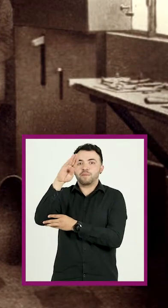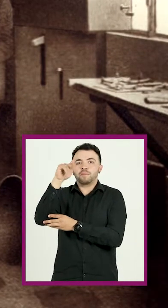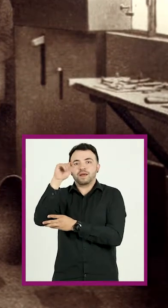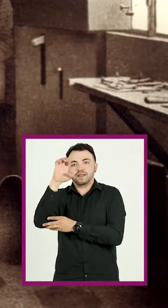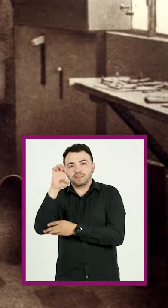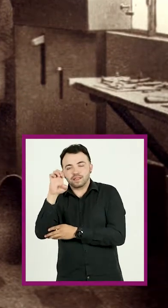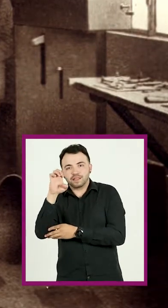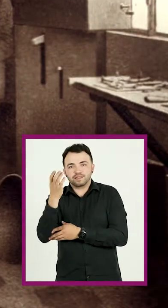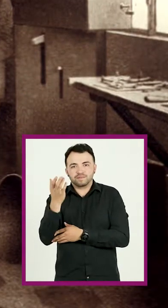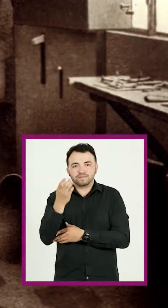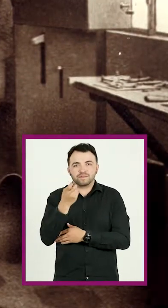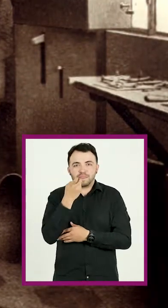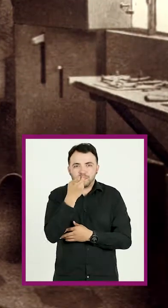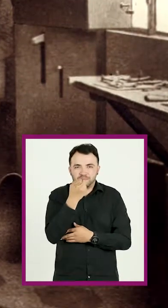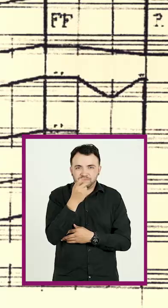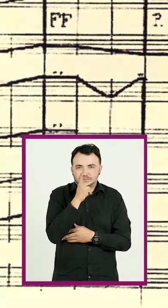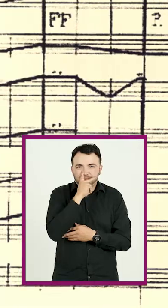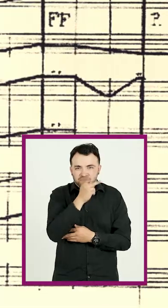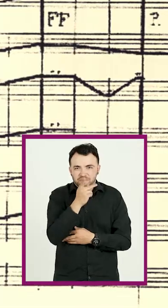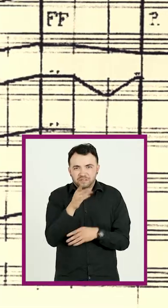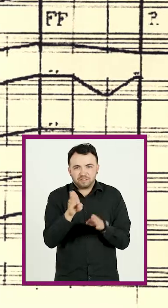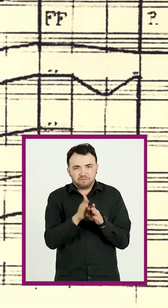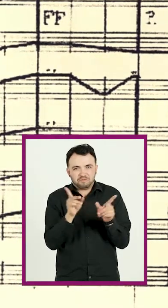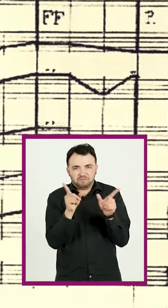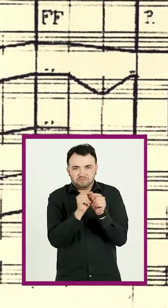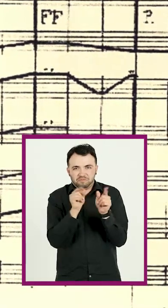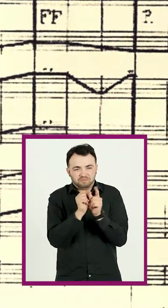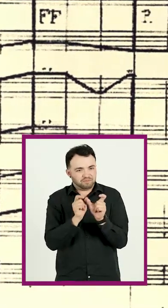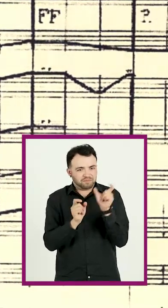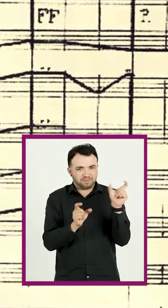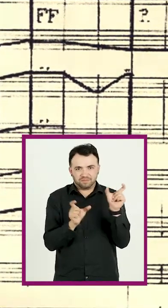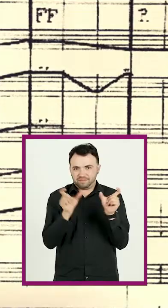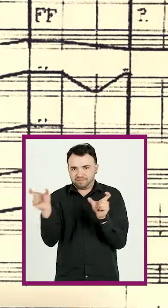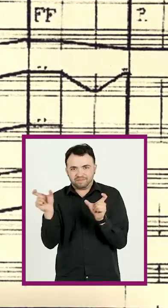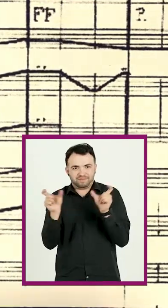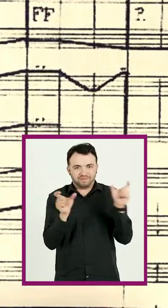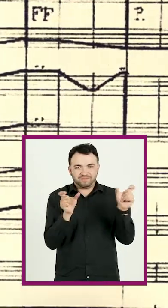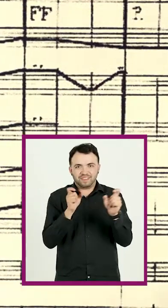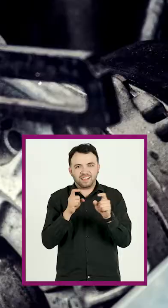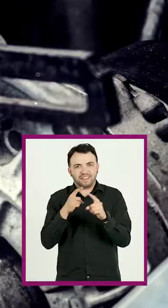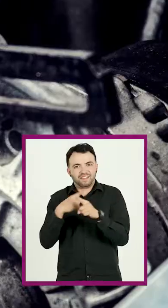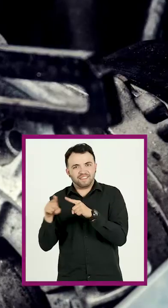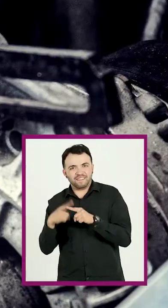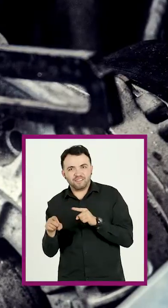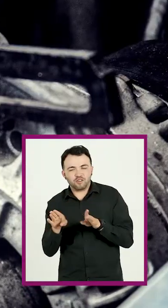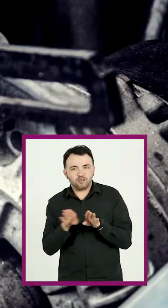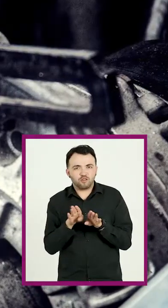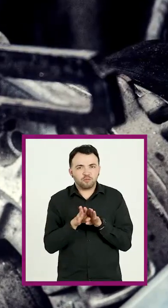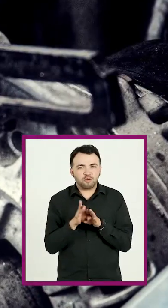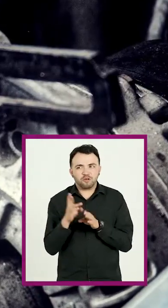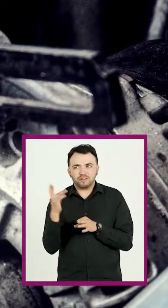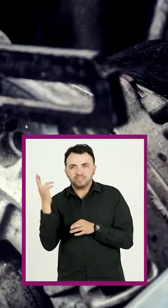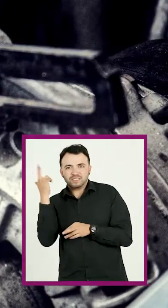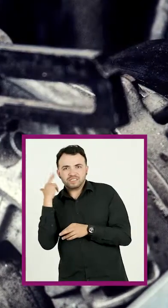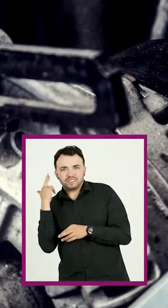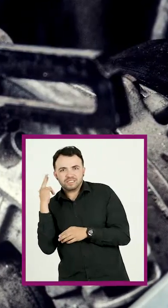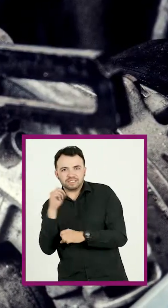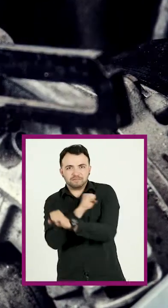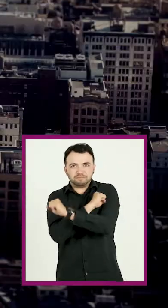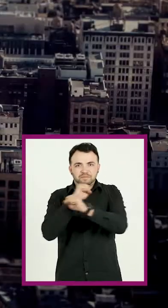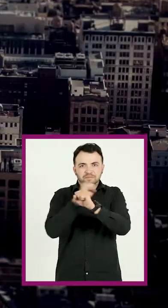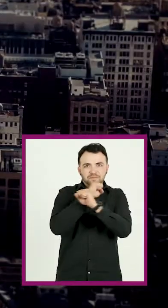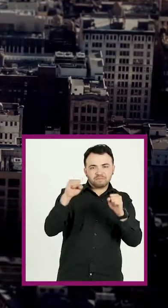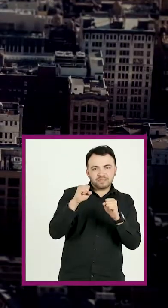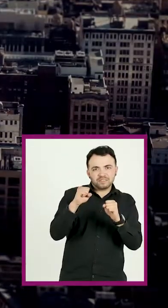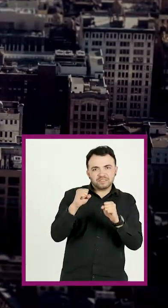que la música del futuro sería rimbombante, refiriéndose a que estaría inspirada en los ruidos ensordecedores de